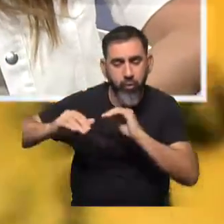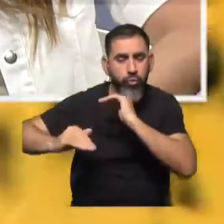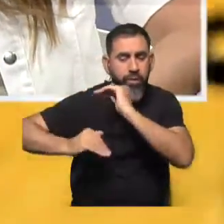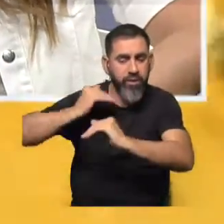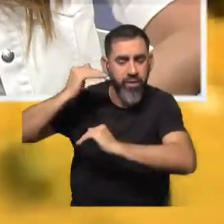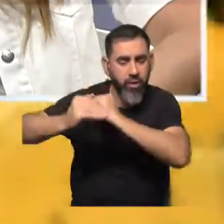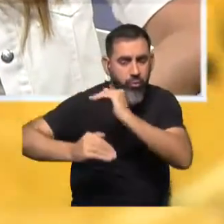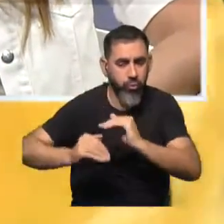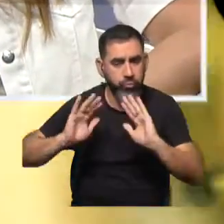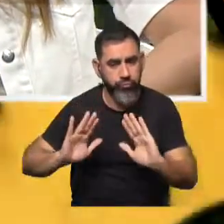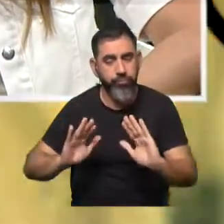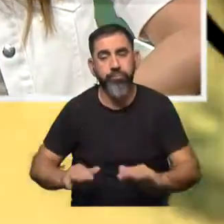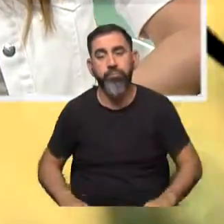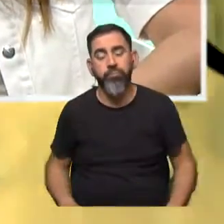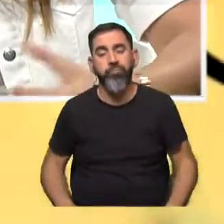desarrollo, ¿no?